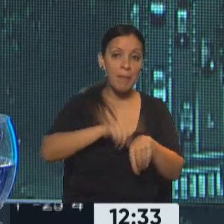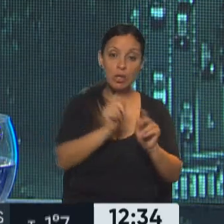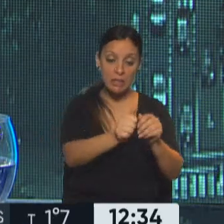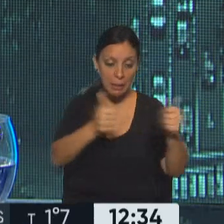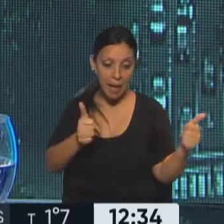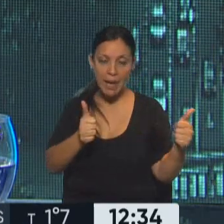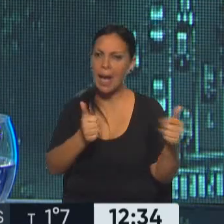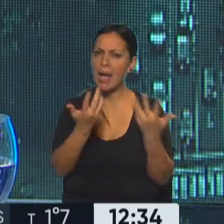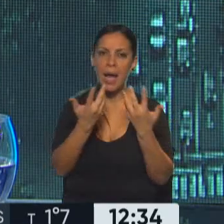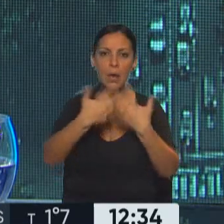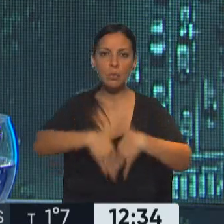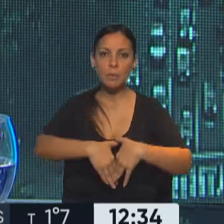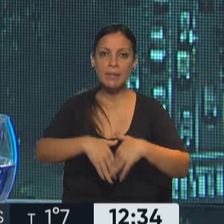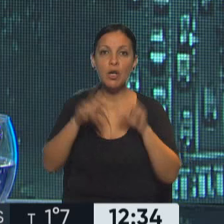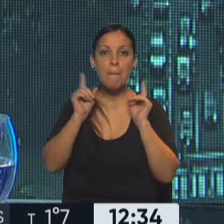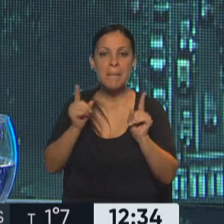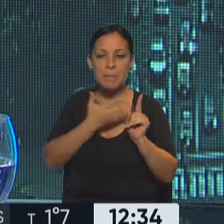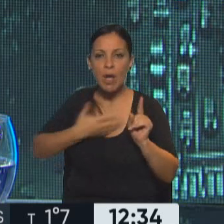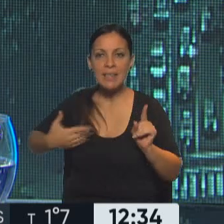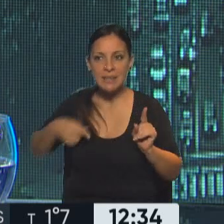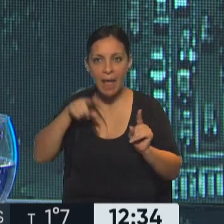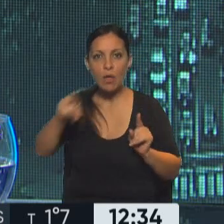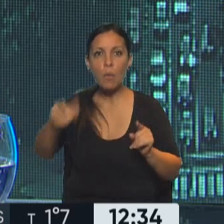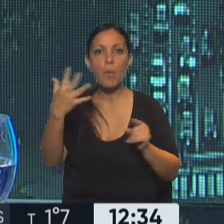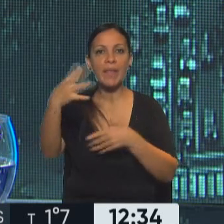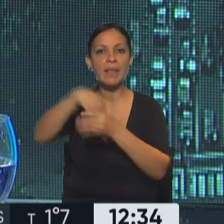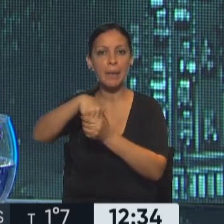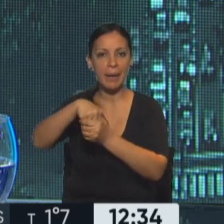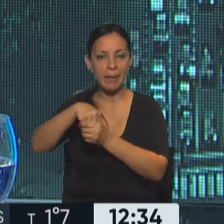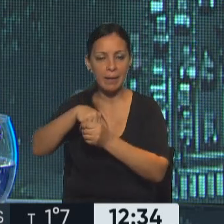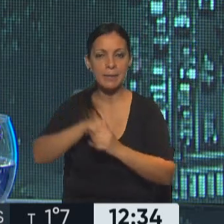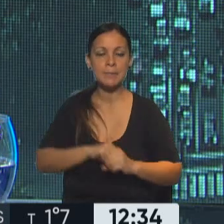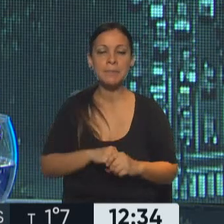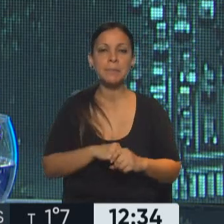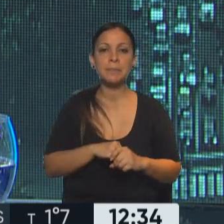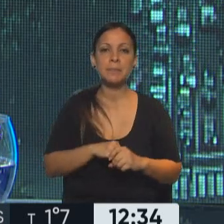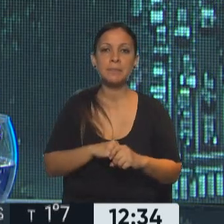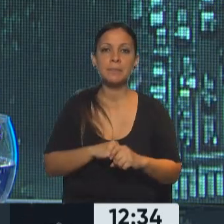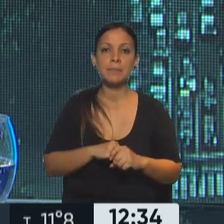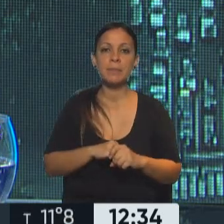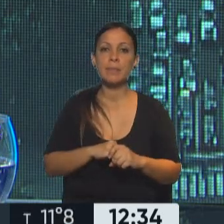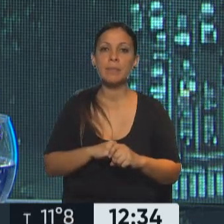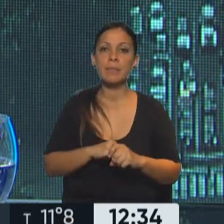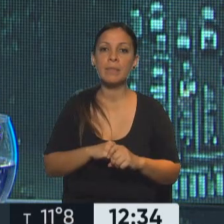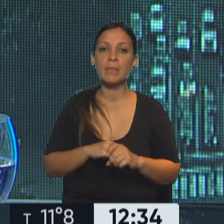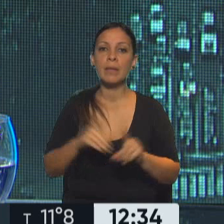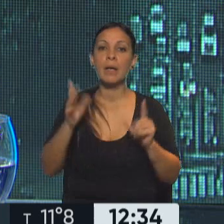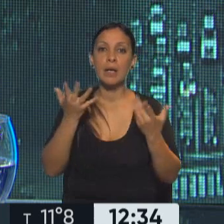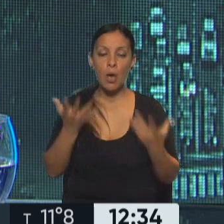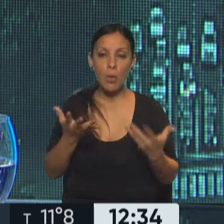una actuación del propio Estado que obviamente no nos retienen en la fuente una